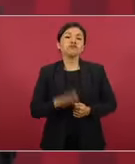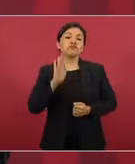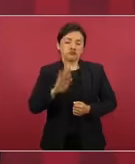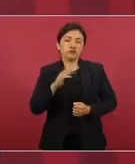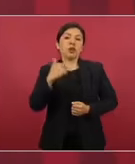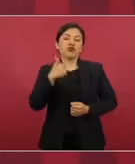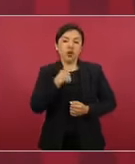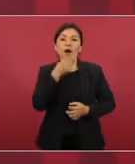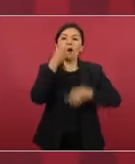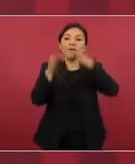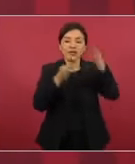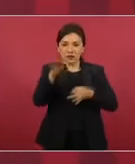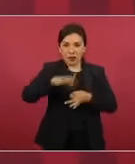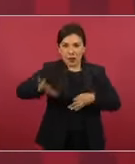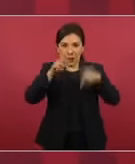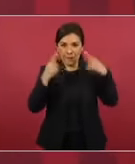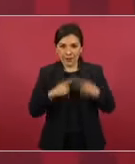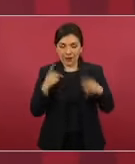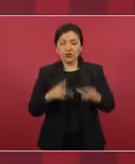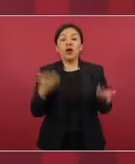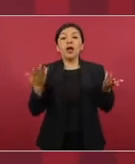de México que